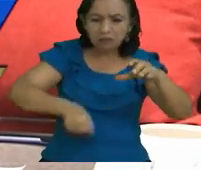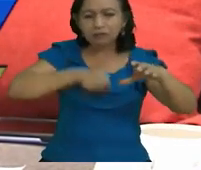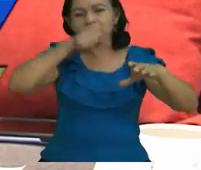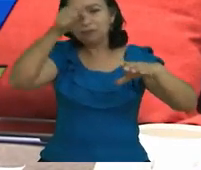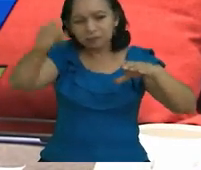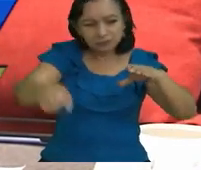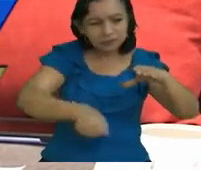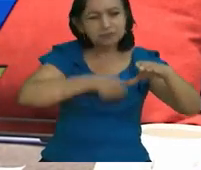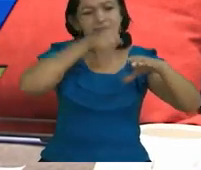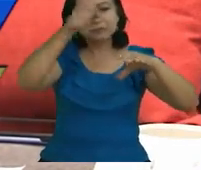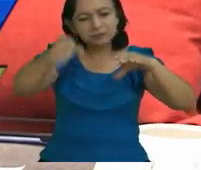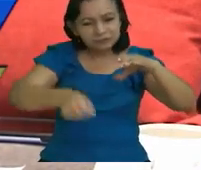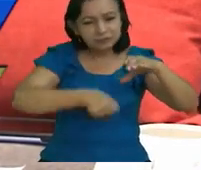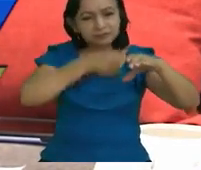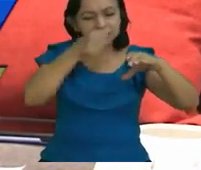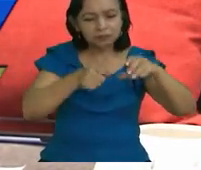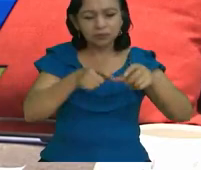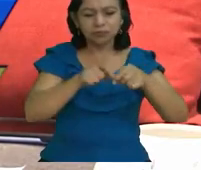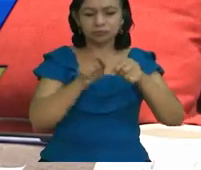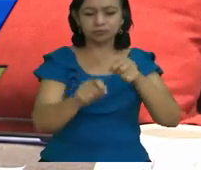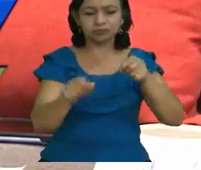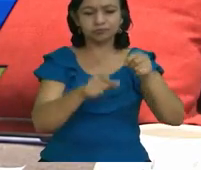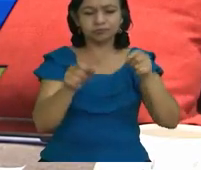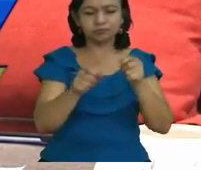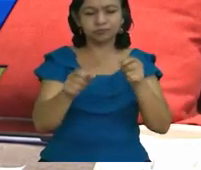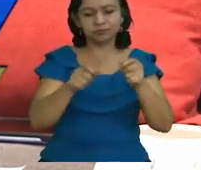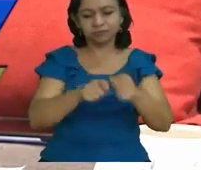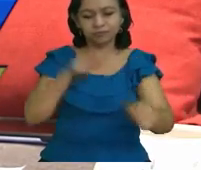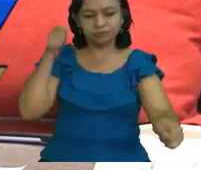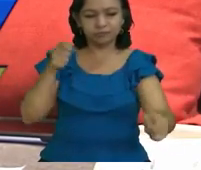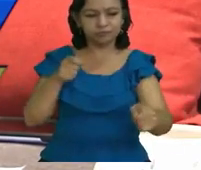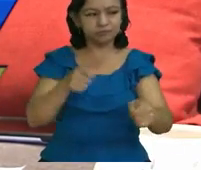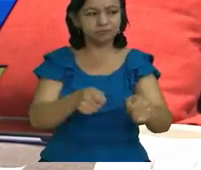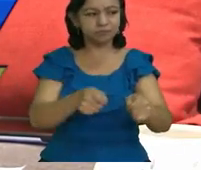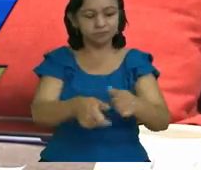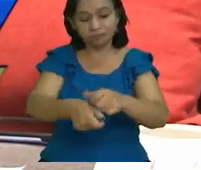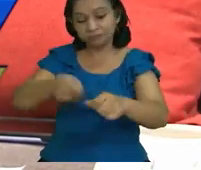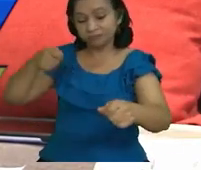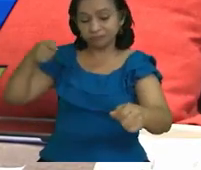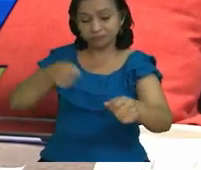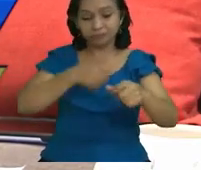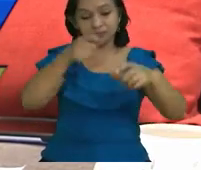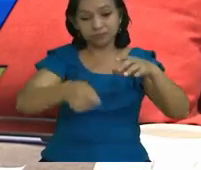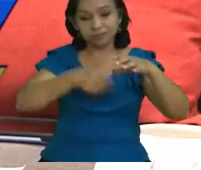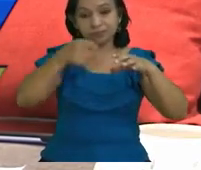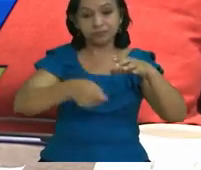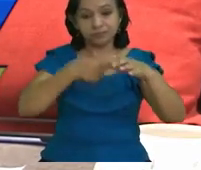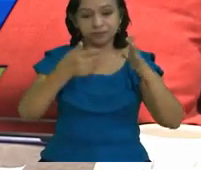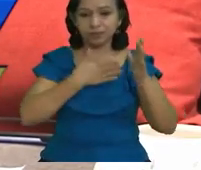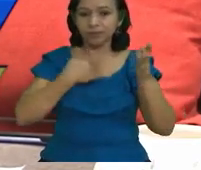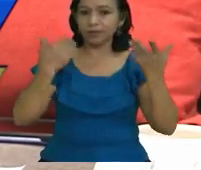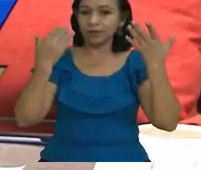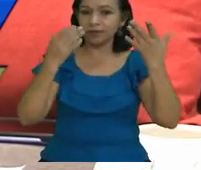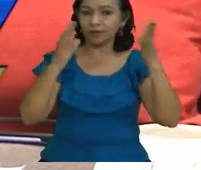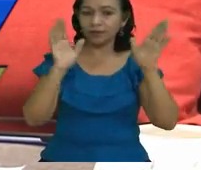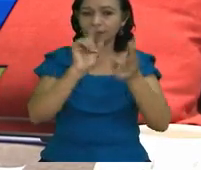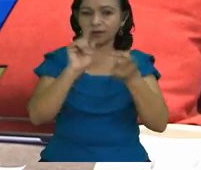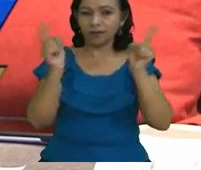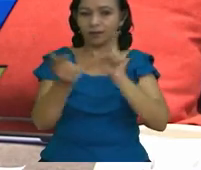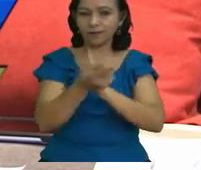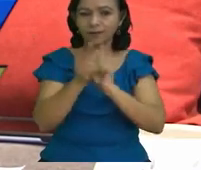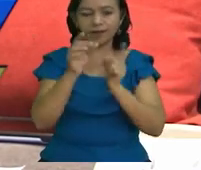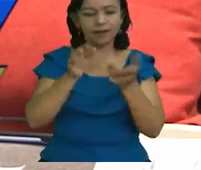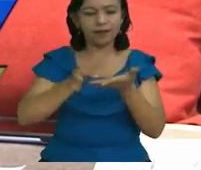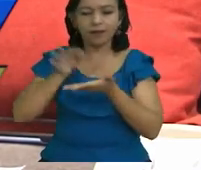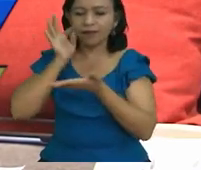aquellos que utilizábamos antes, le puse un motor, lo transformé, y eso lo ocupo para darle valor agregado a un montón de cosas y para transformar el